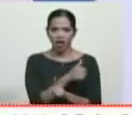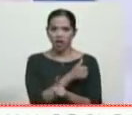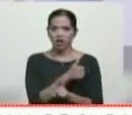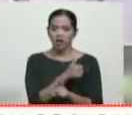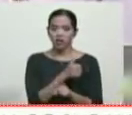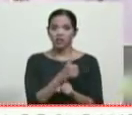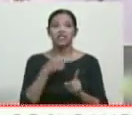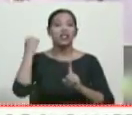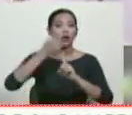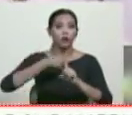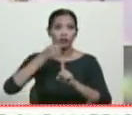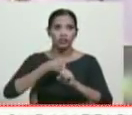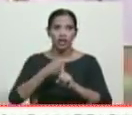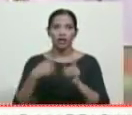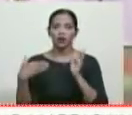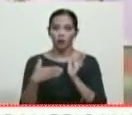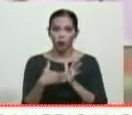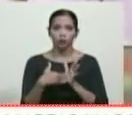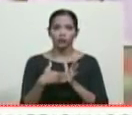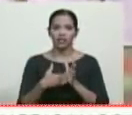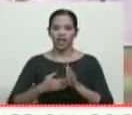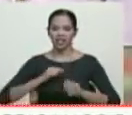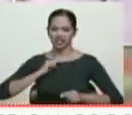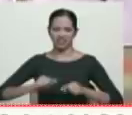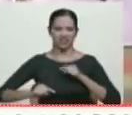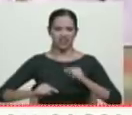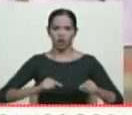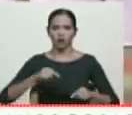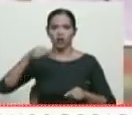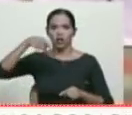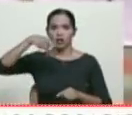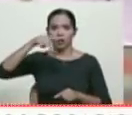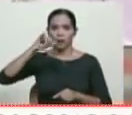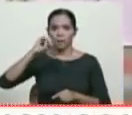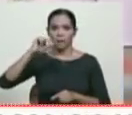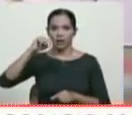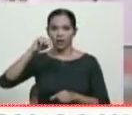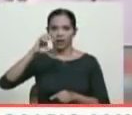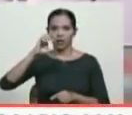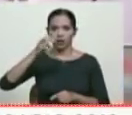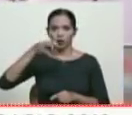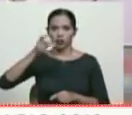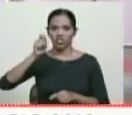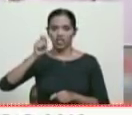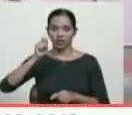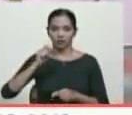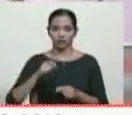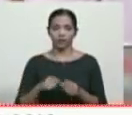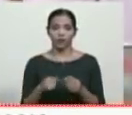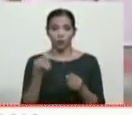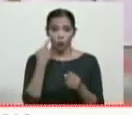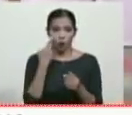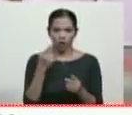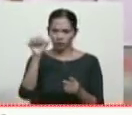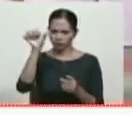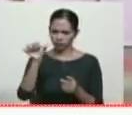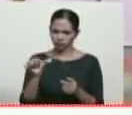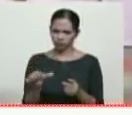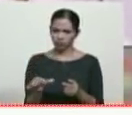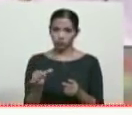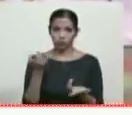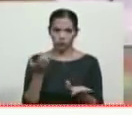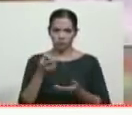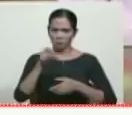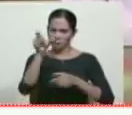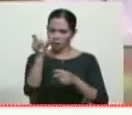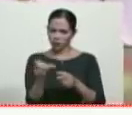la dictadura de Pinochet. Pero cuando la vemos en acción, tenemos un comportamiento pues